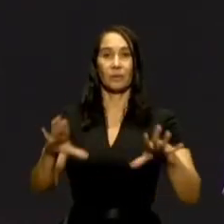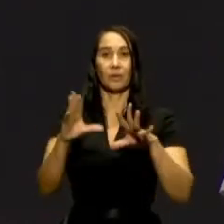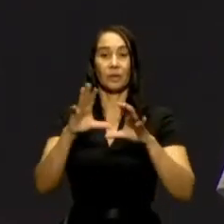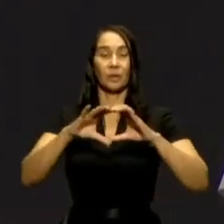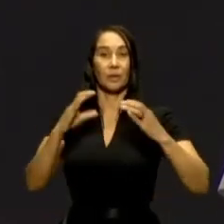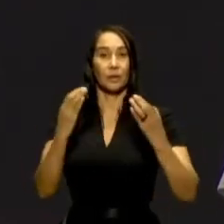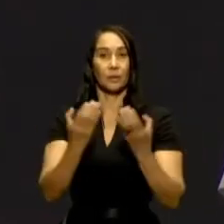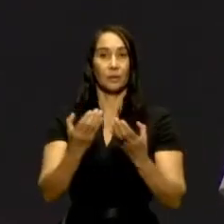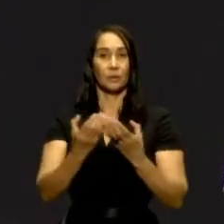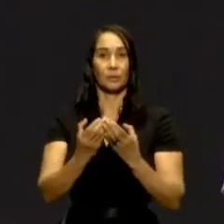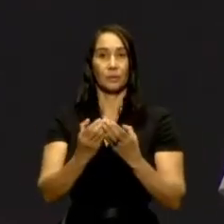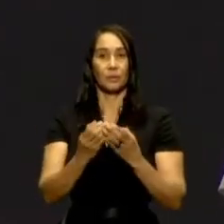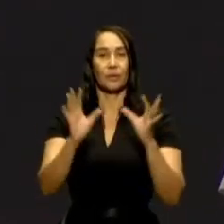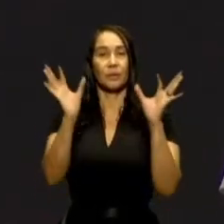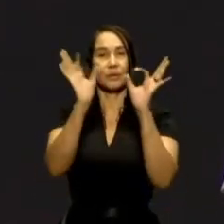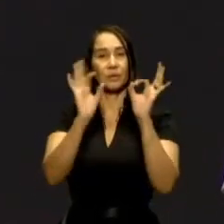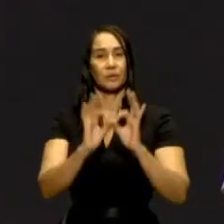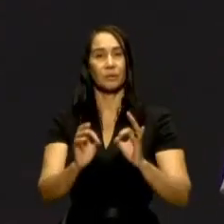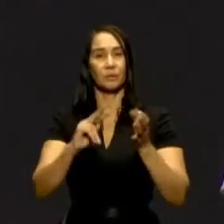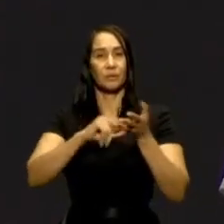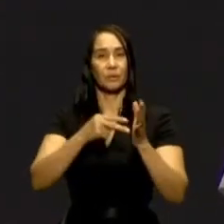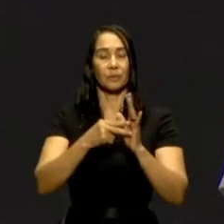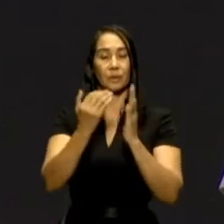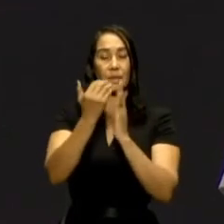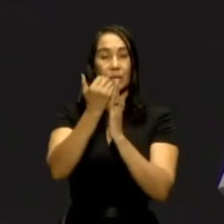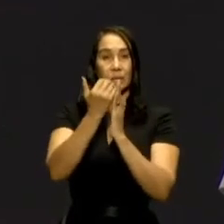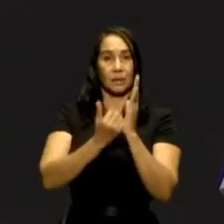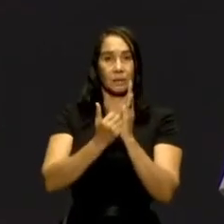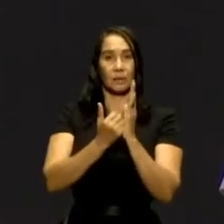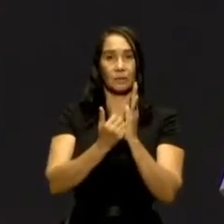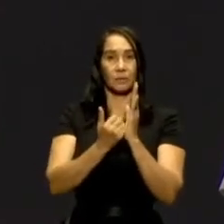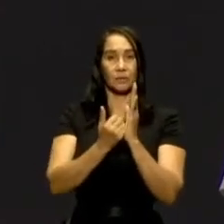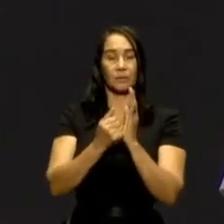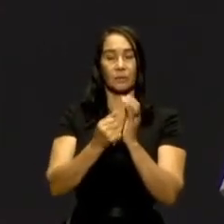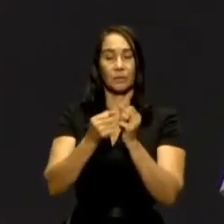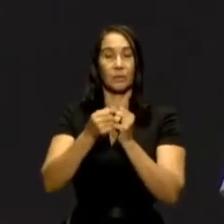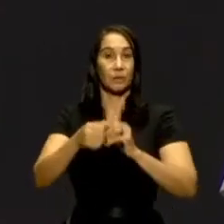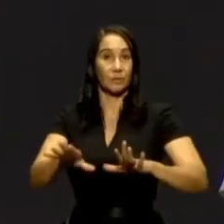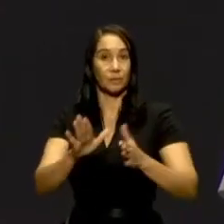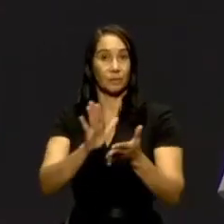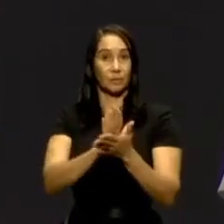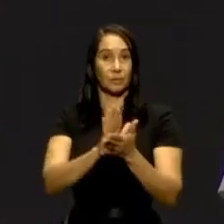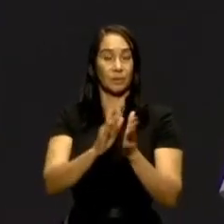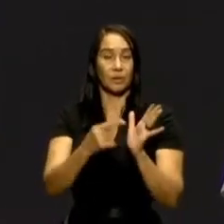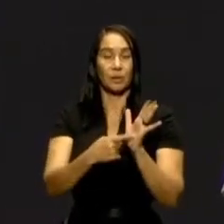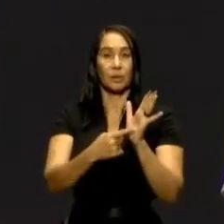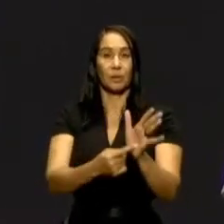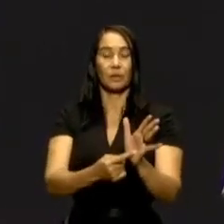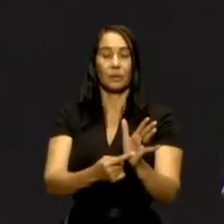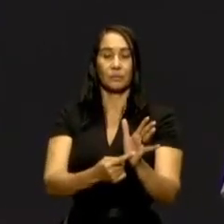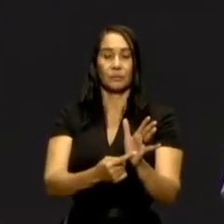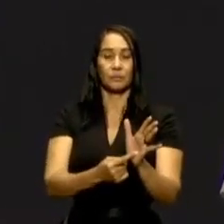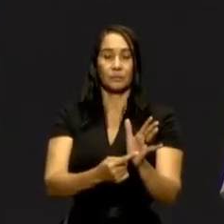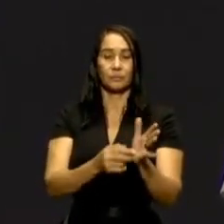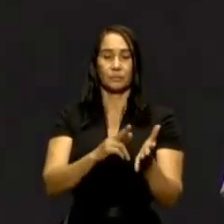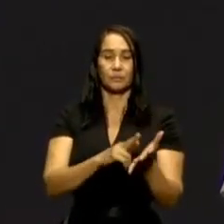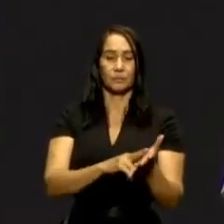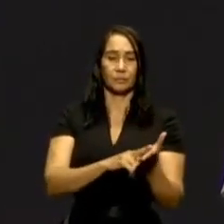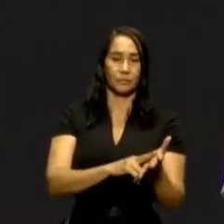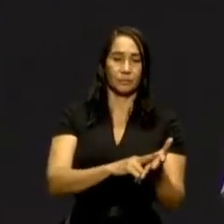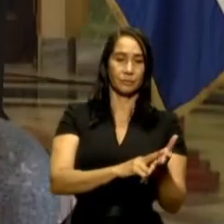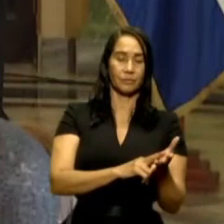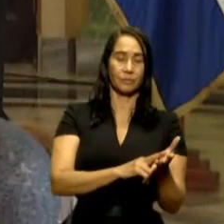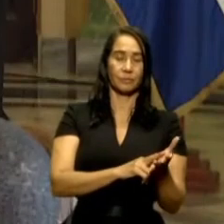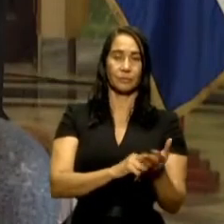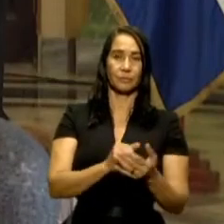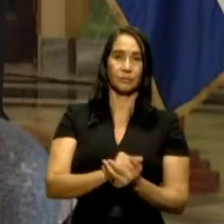mundo. Se produjo una significativa reducción del abandono escolar y, como muestran estos resultados, se